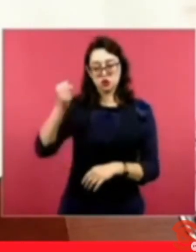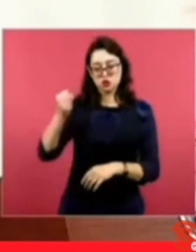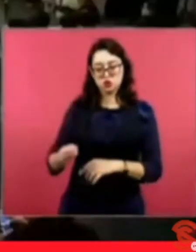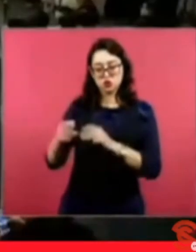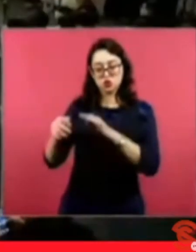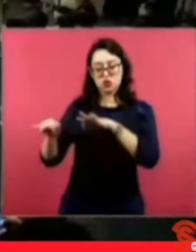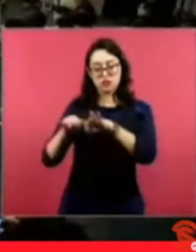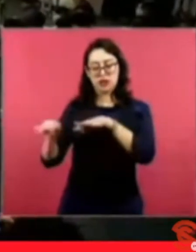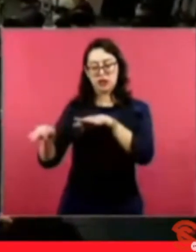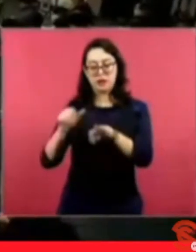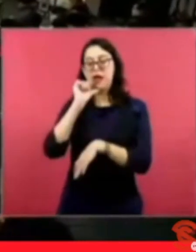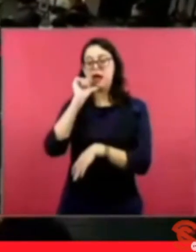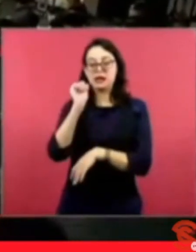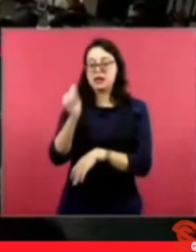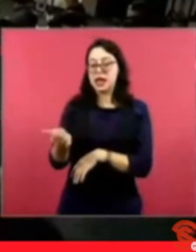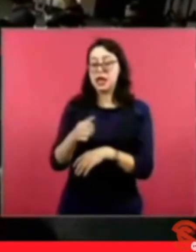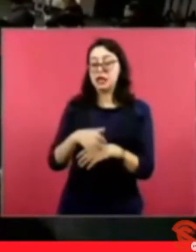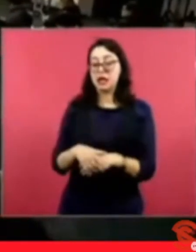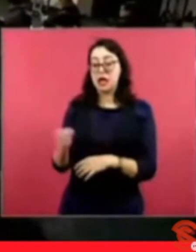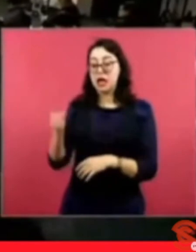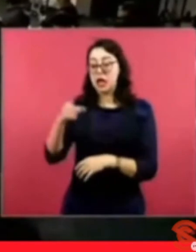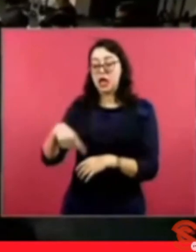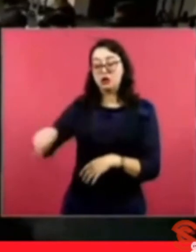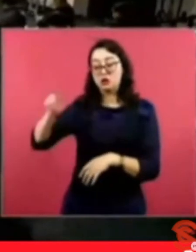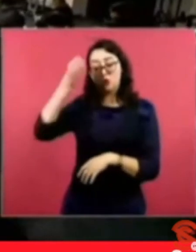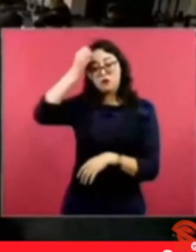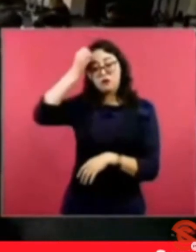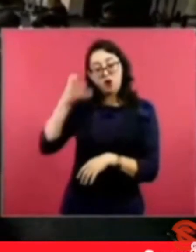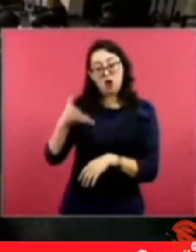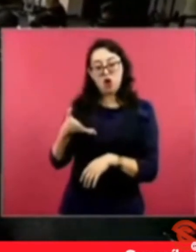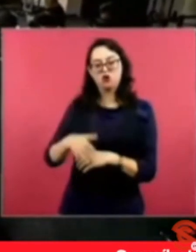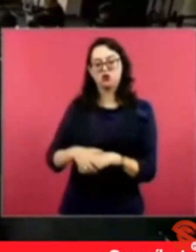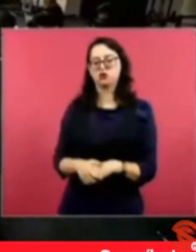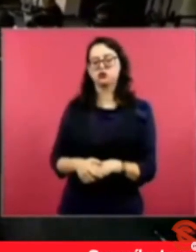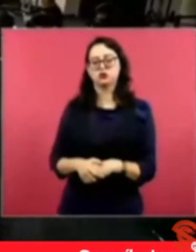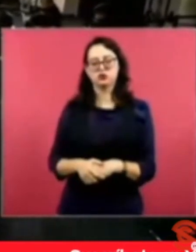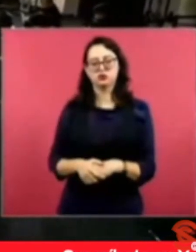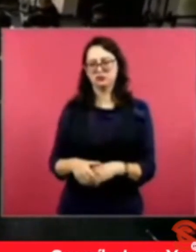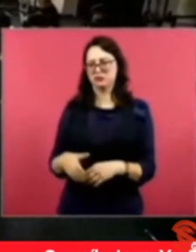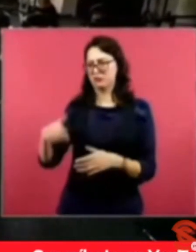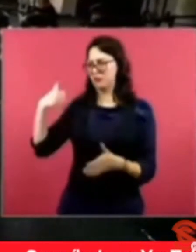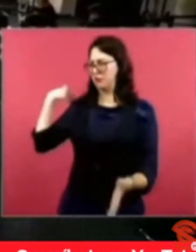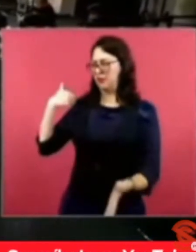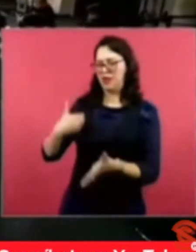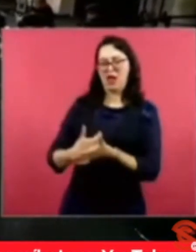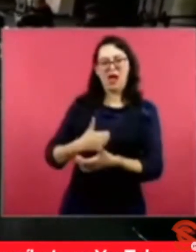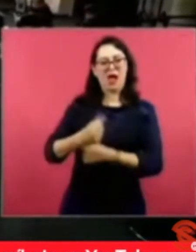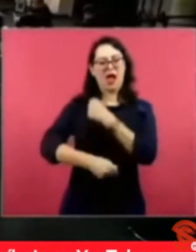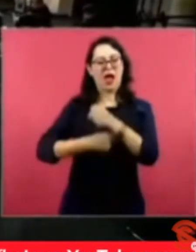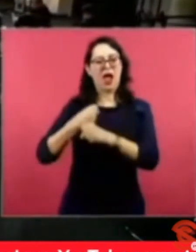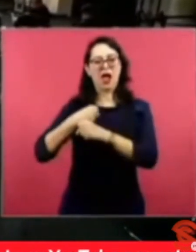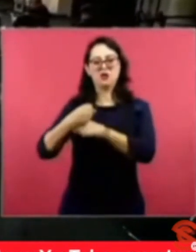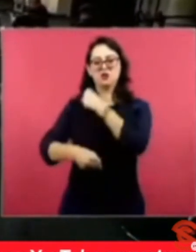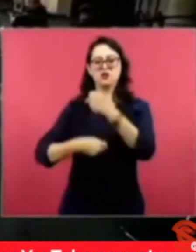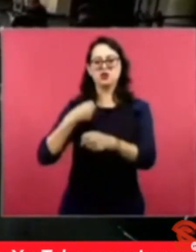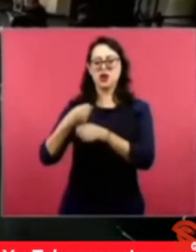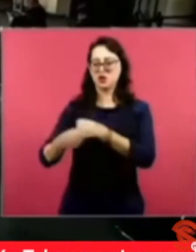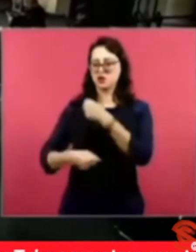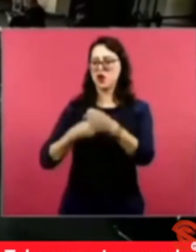¿cómo hubiésemos vivido en décadas? ¿Saben de dónde se obtenía